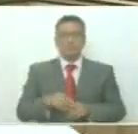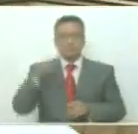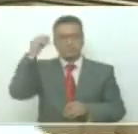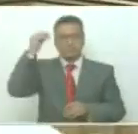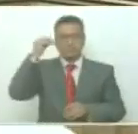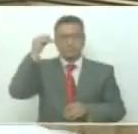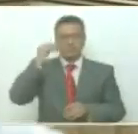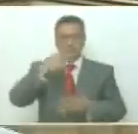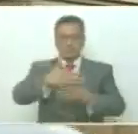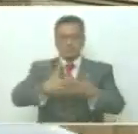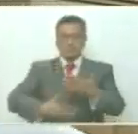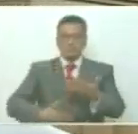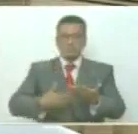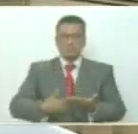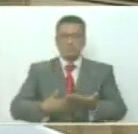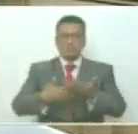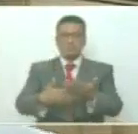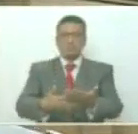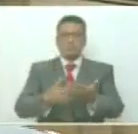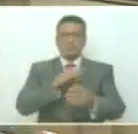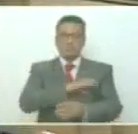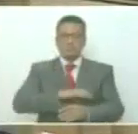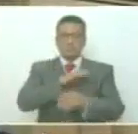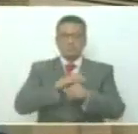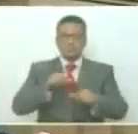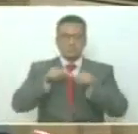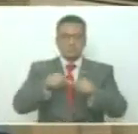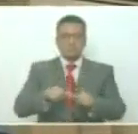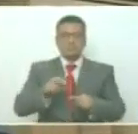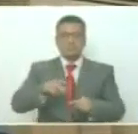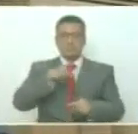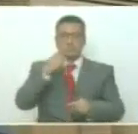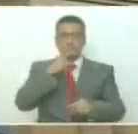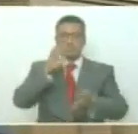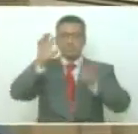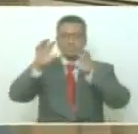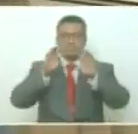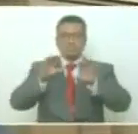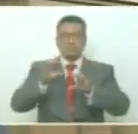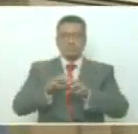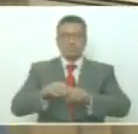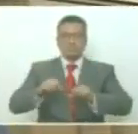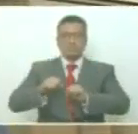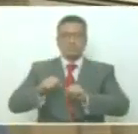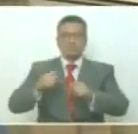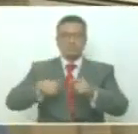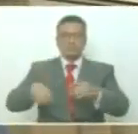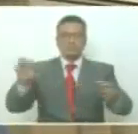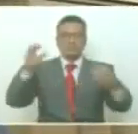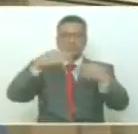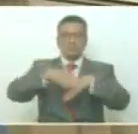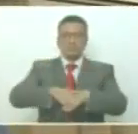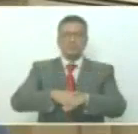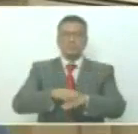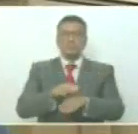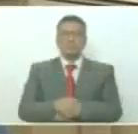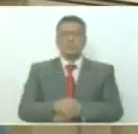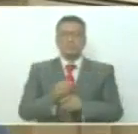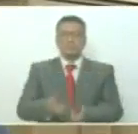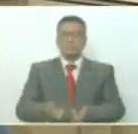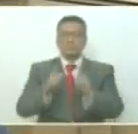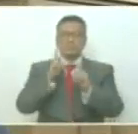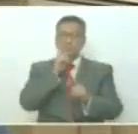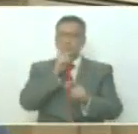Considerar el informe presentado por la Comisión Permanente de Política Exterior, Soberanía e Integración, mediante el cual